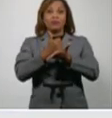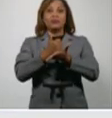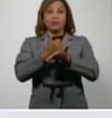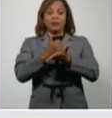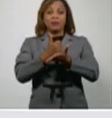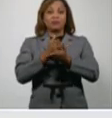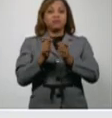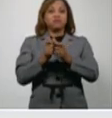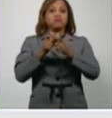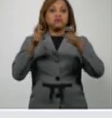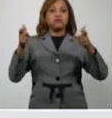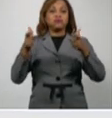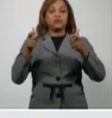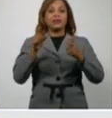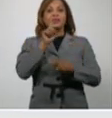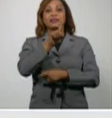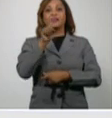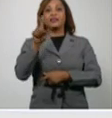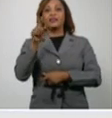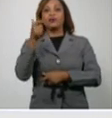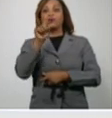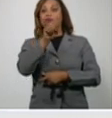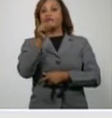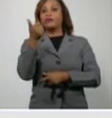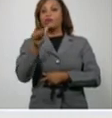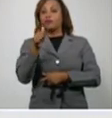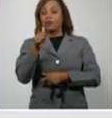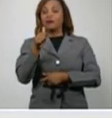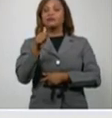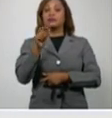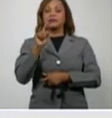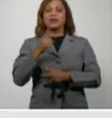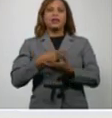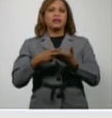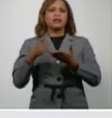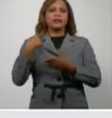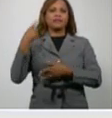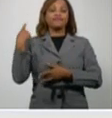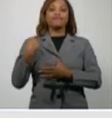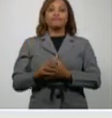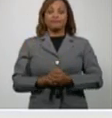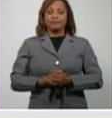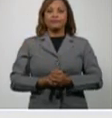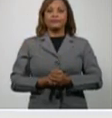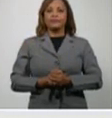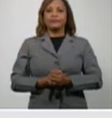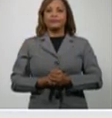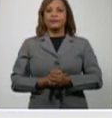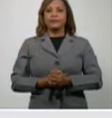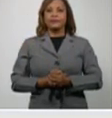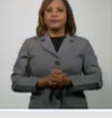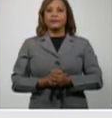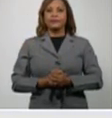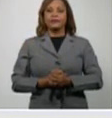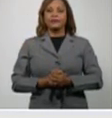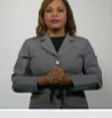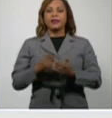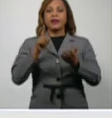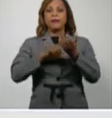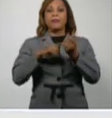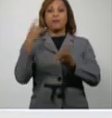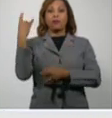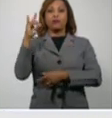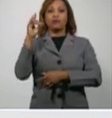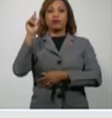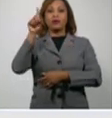afectación en los últimos días, en las últimas semanas, con 110 de los 127. Palma Soriano